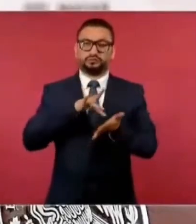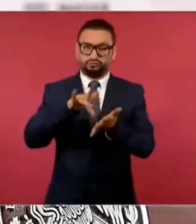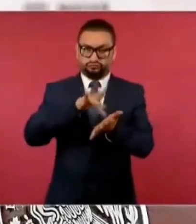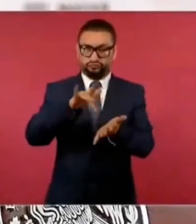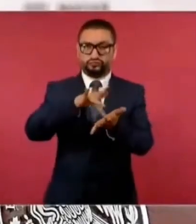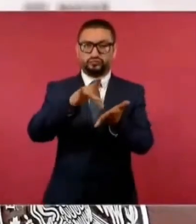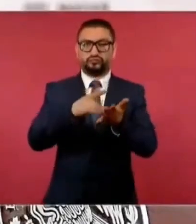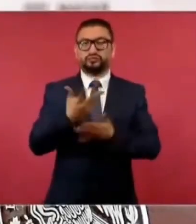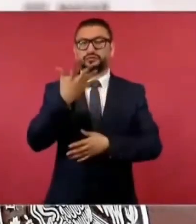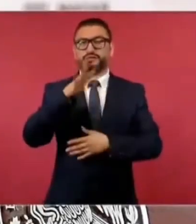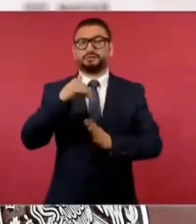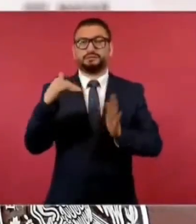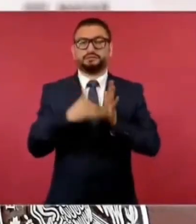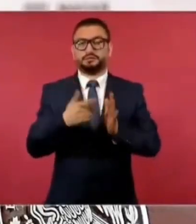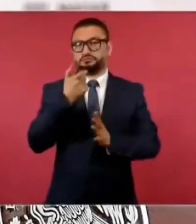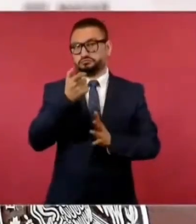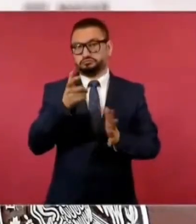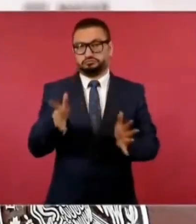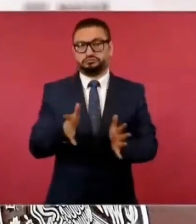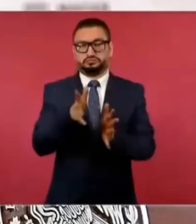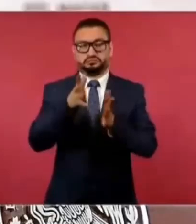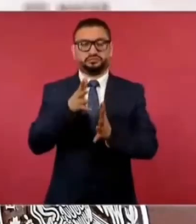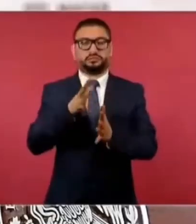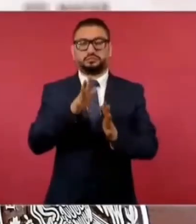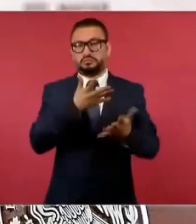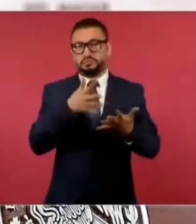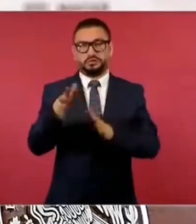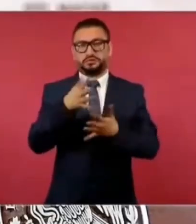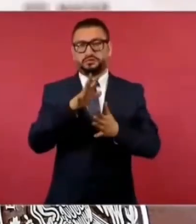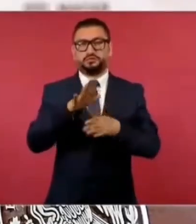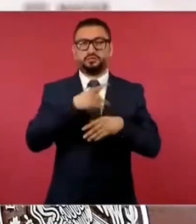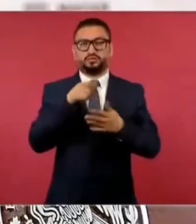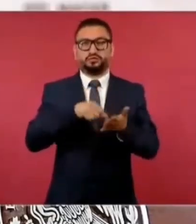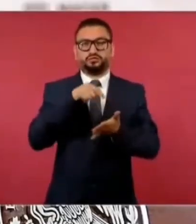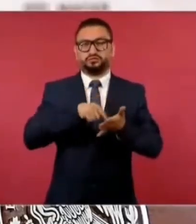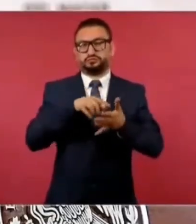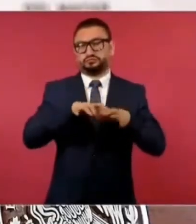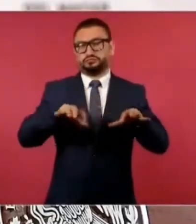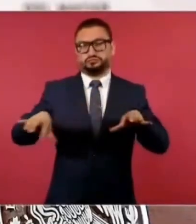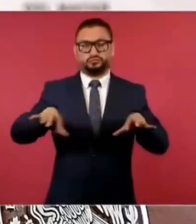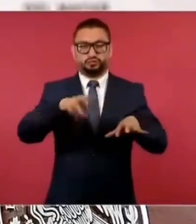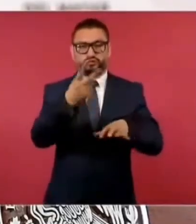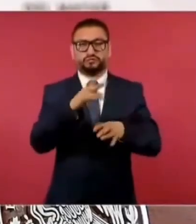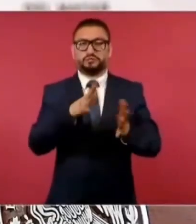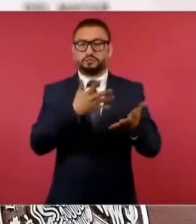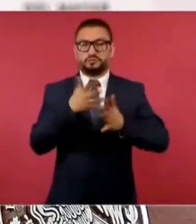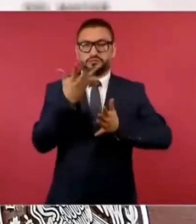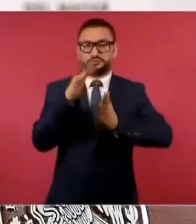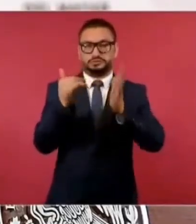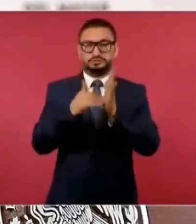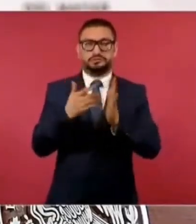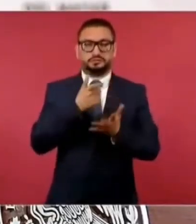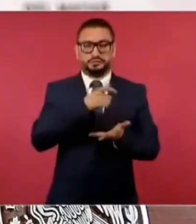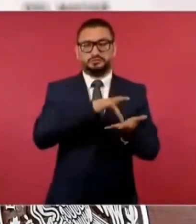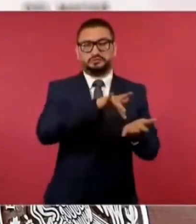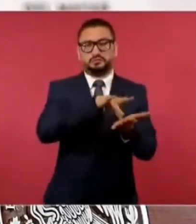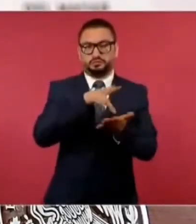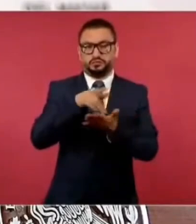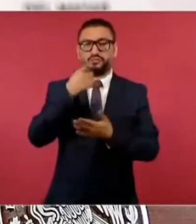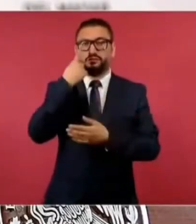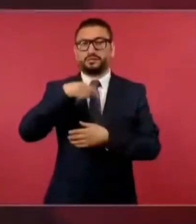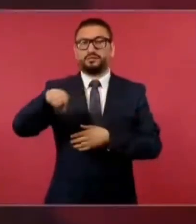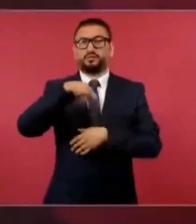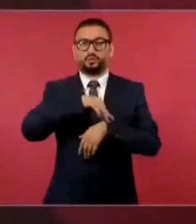de 10,000 pesos en promedio, porque son dos zonas, ¿no? Pero es como de 10,000 pesos, con lo que estos